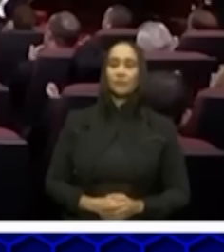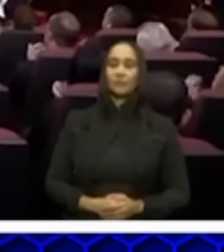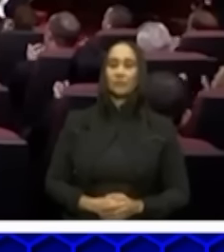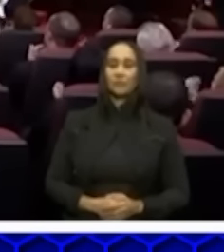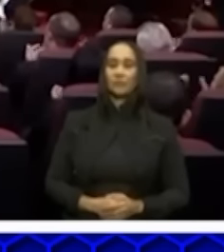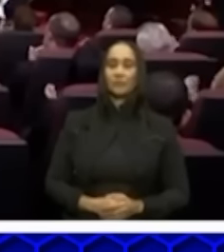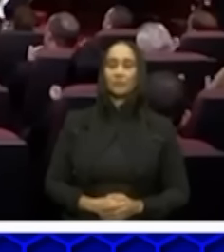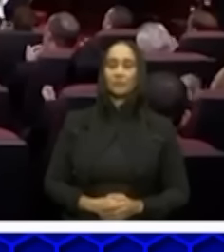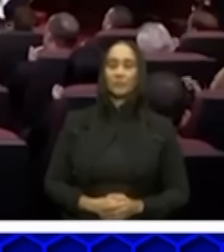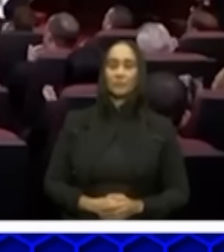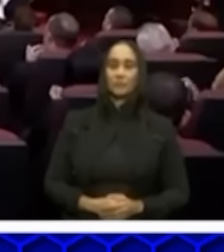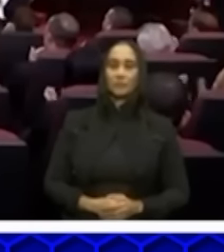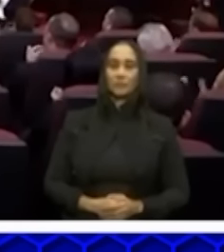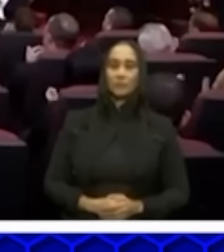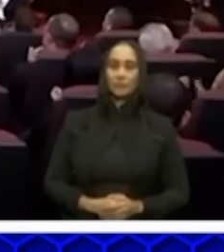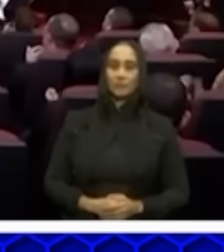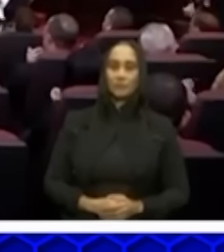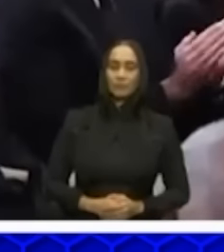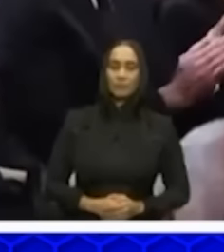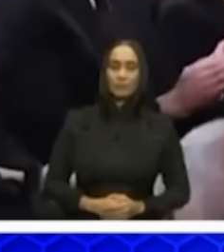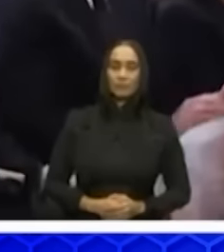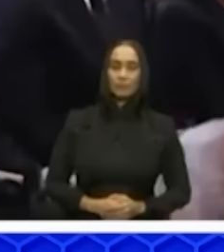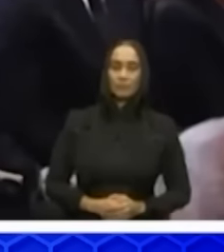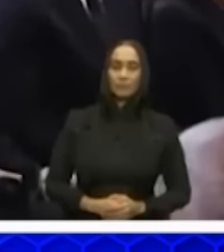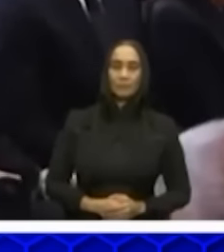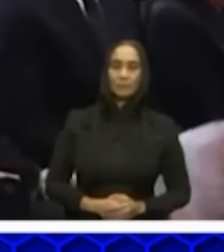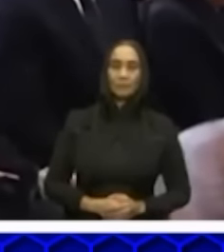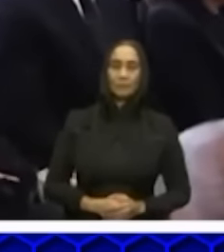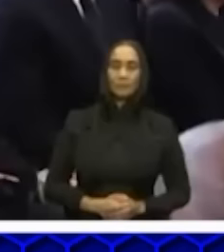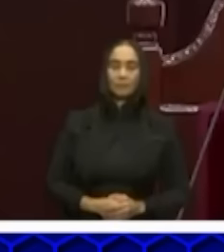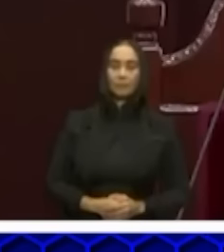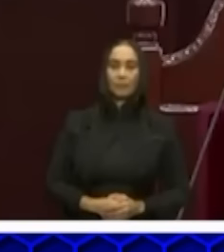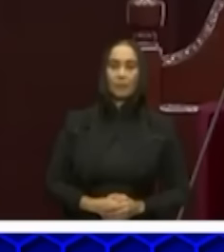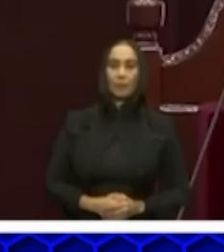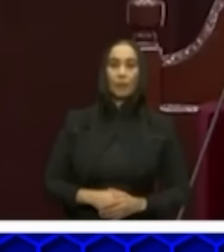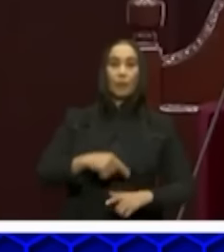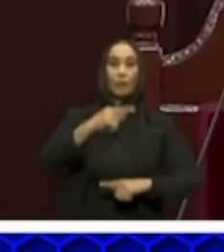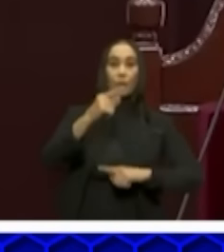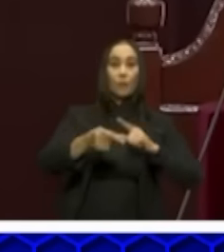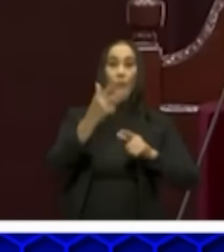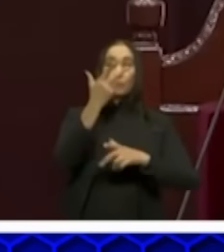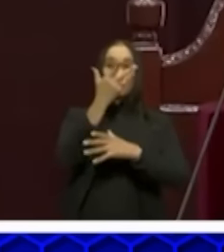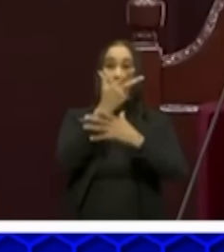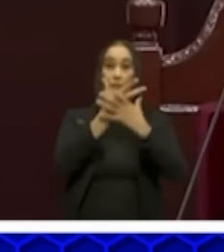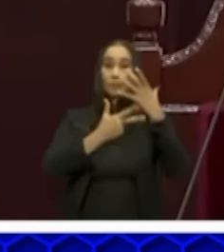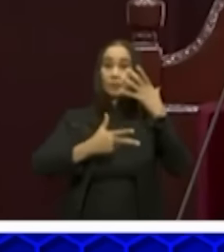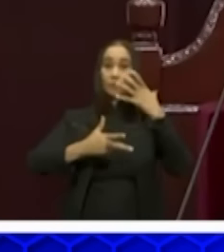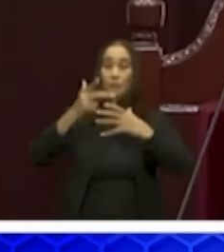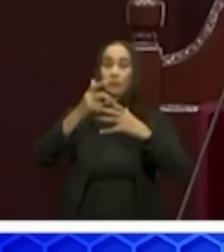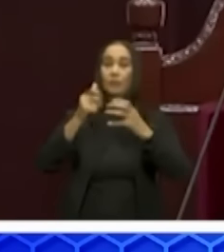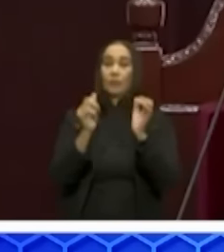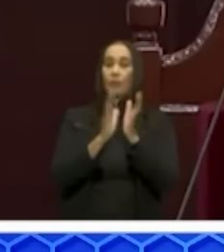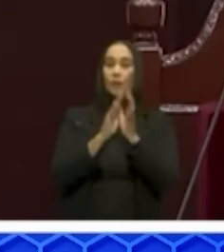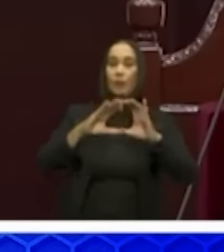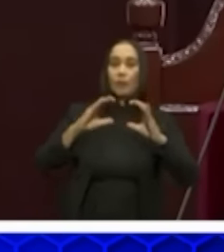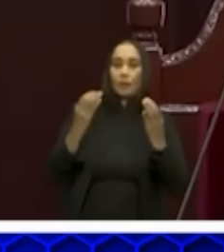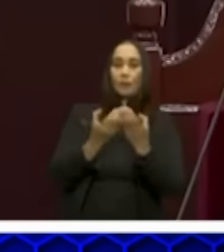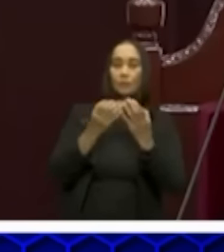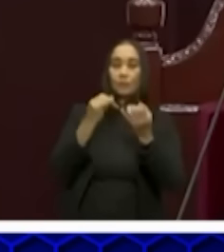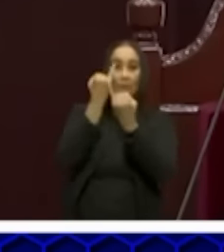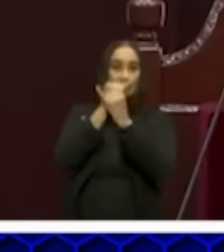gente siempre eh critica los discursos presidenciales y yo lo veo con suma atención porque a veces con el